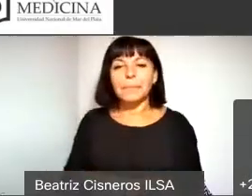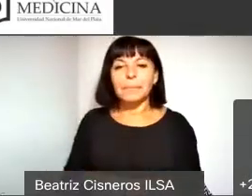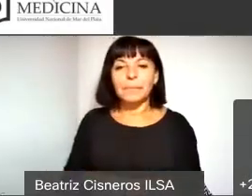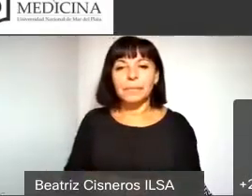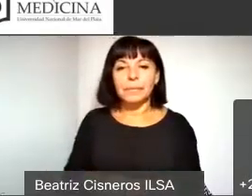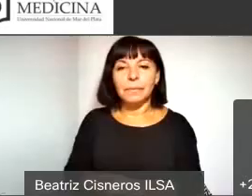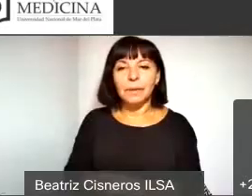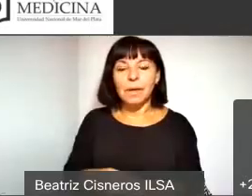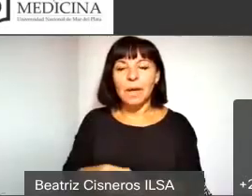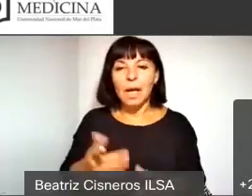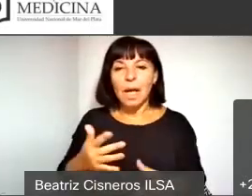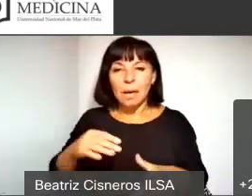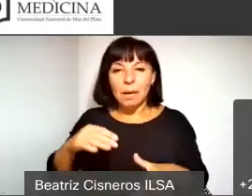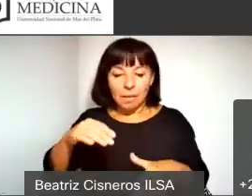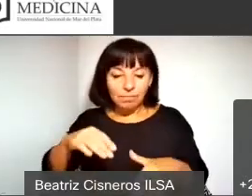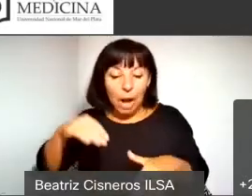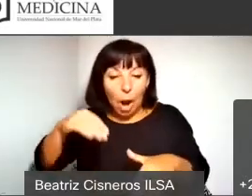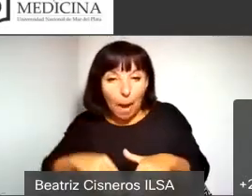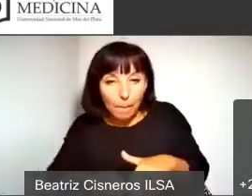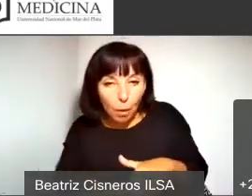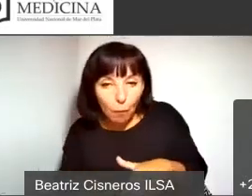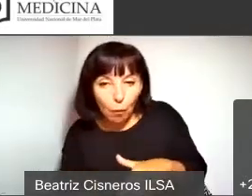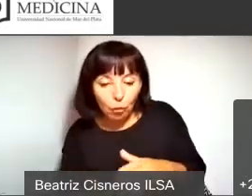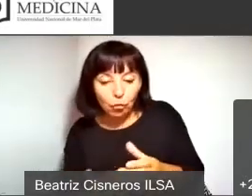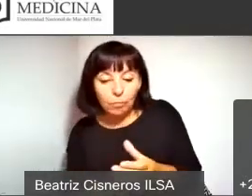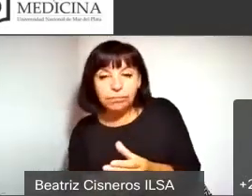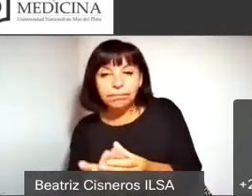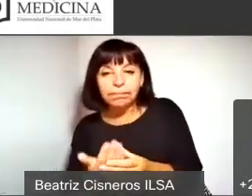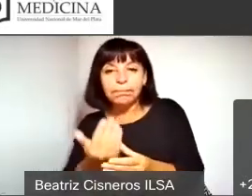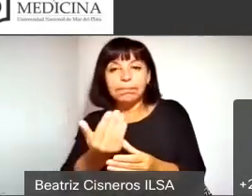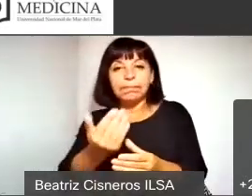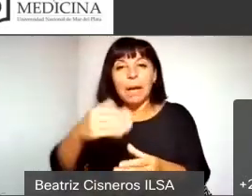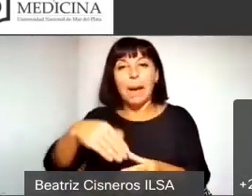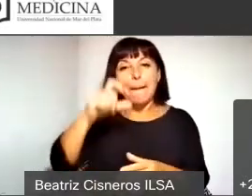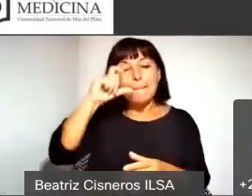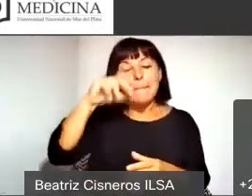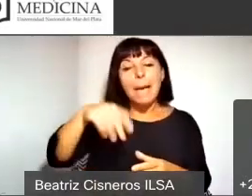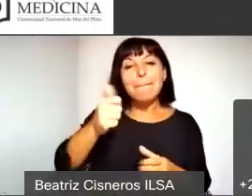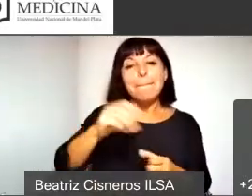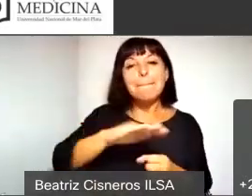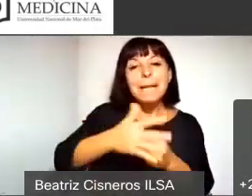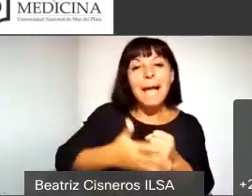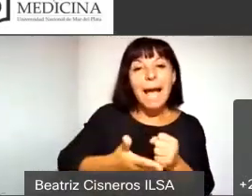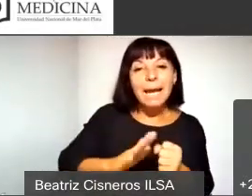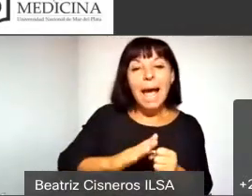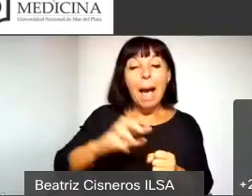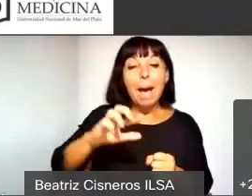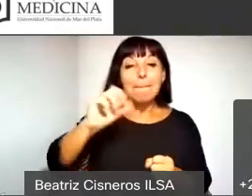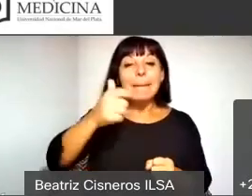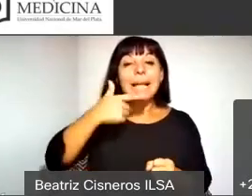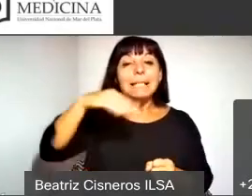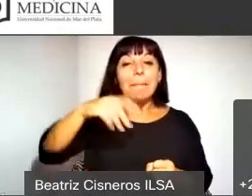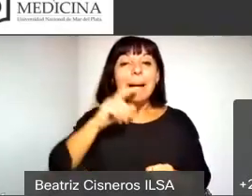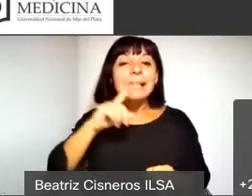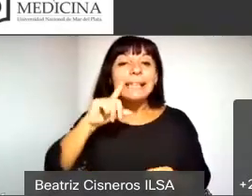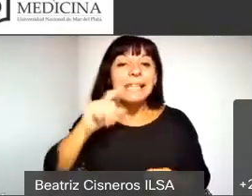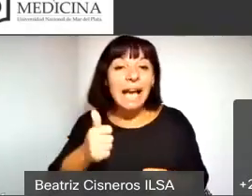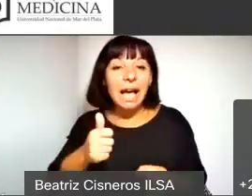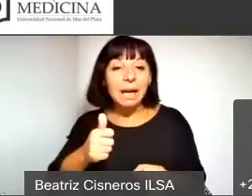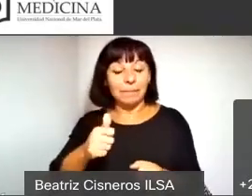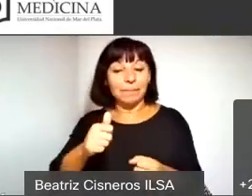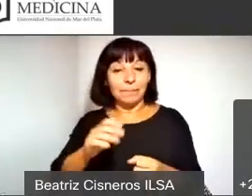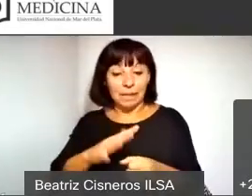lo más profundo hacia lo más superficial, voy a tener la membrana plasmática, una pared celular y la cápsula. Una cosa que yo no